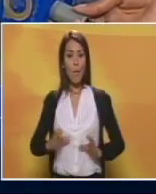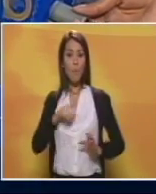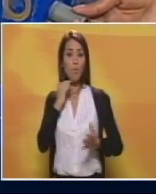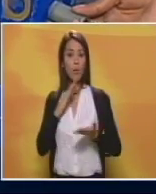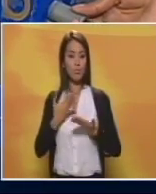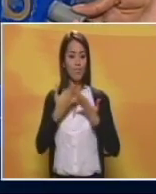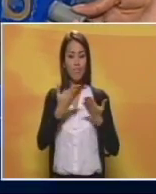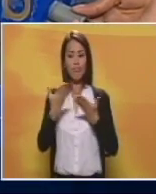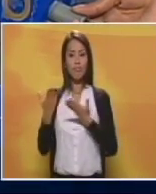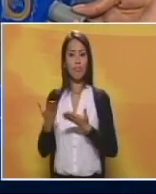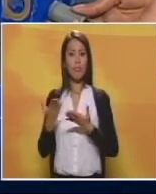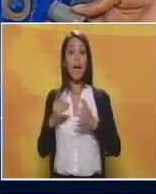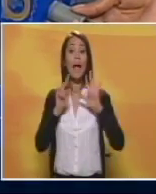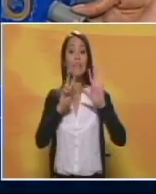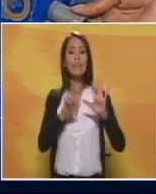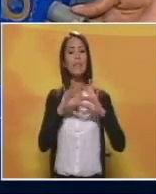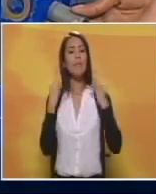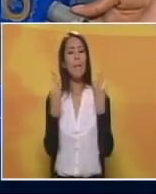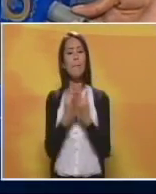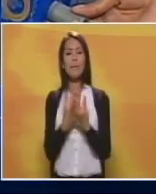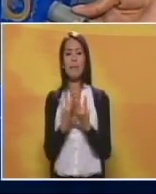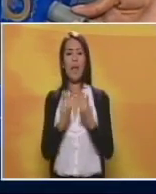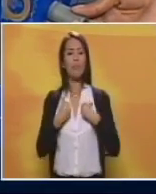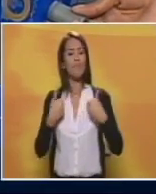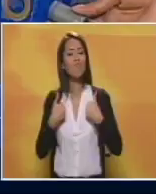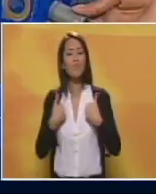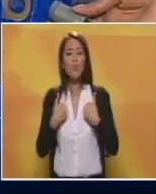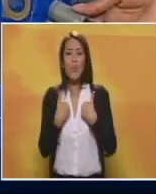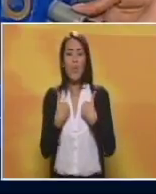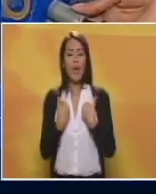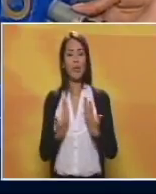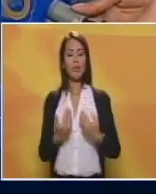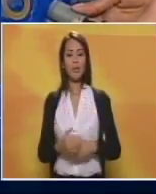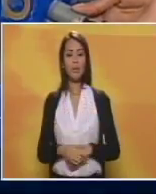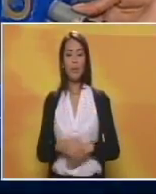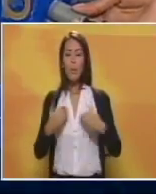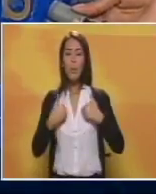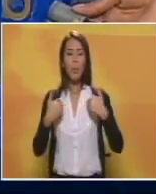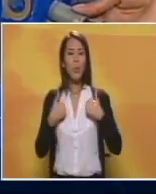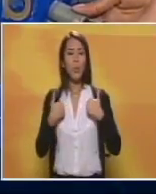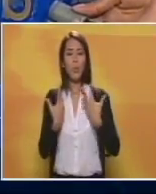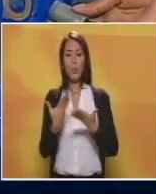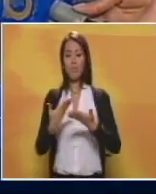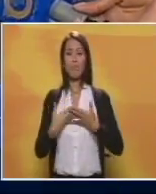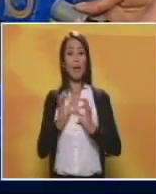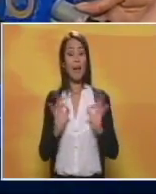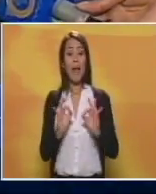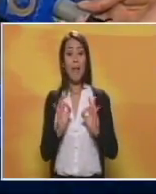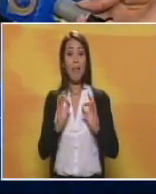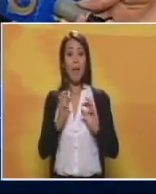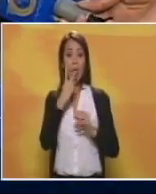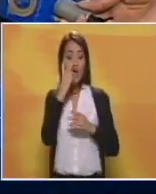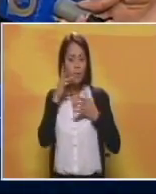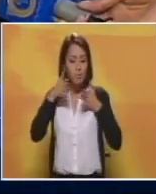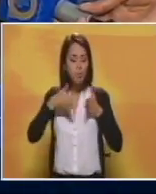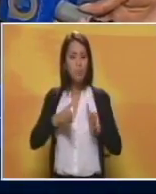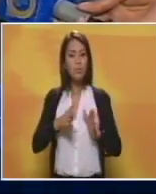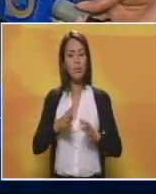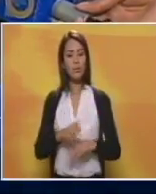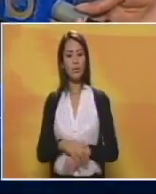Hay 7 familias que están sufriendo la indignidad de no haber recibido su cadáver y de no poder dar una cristiana sepultura a